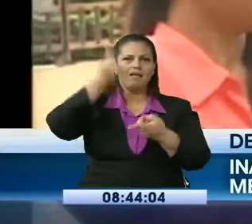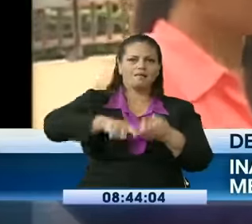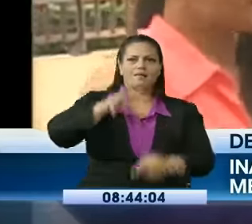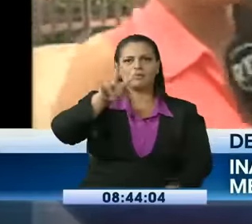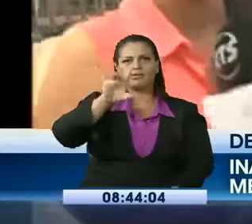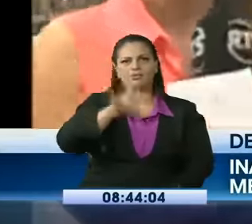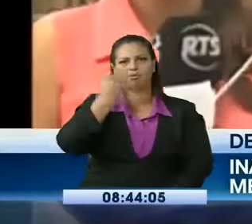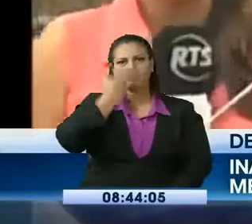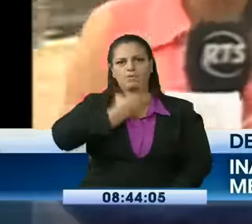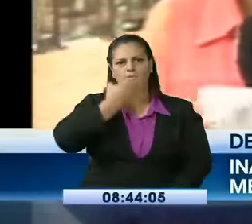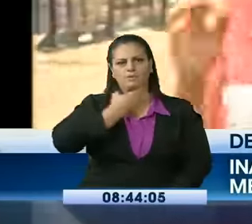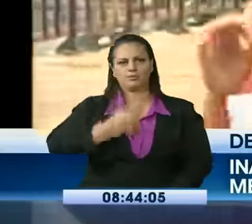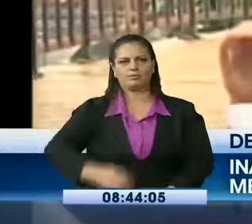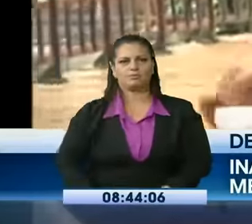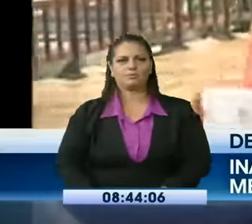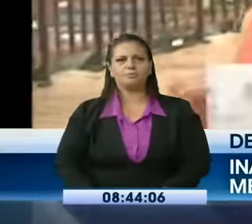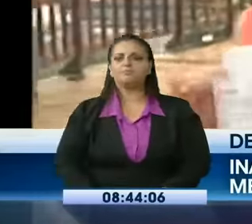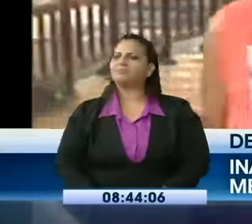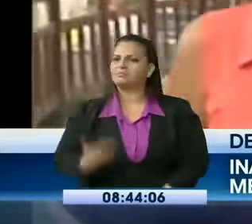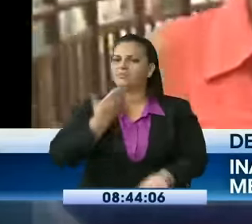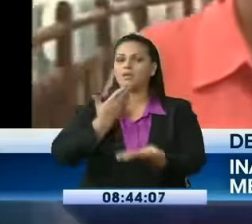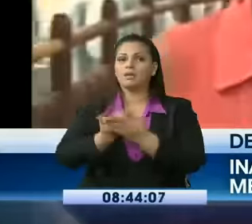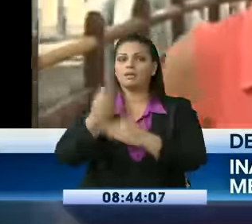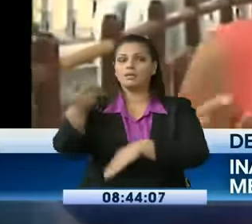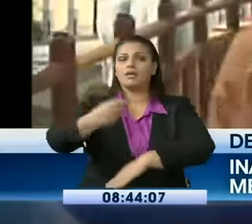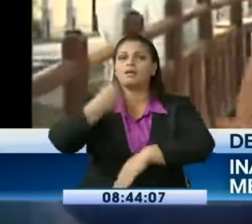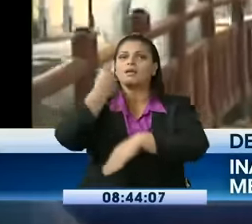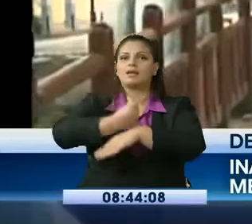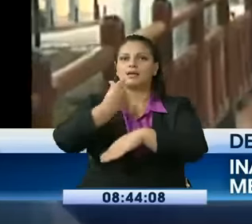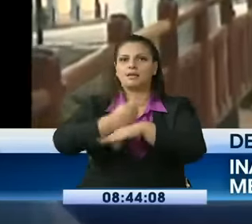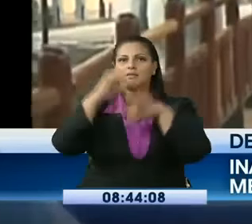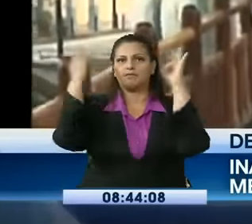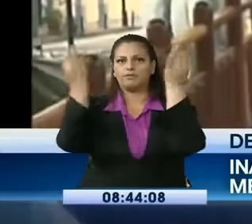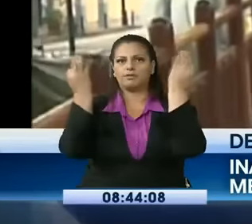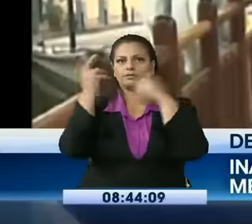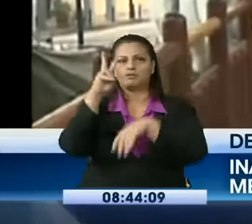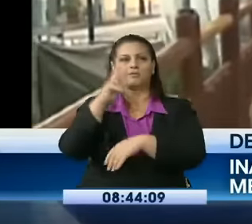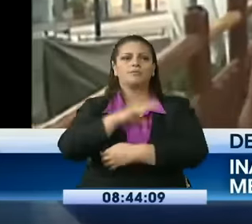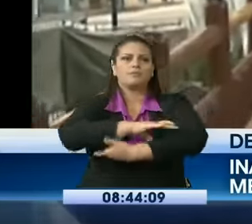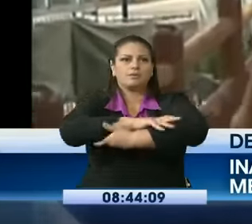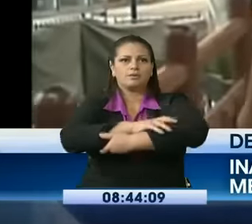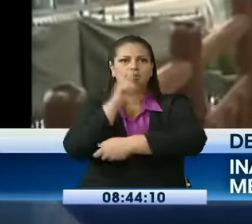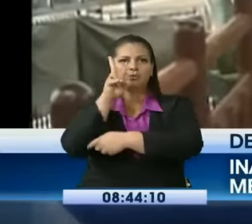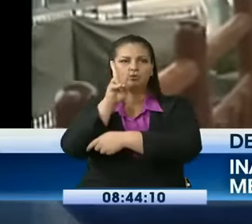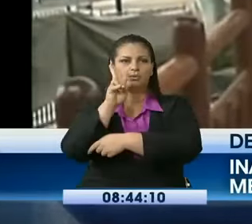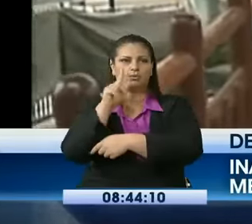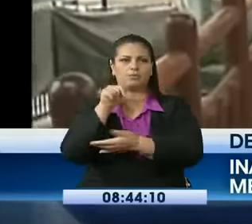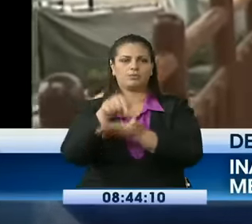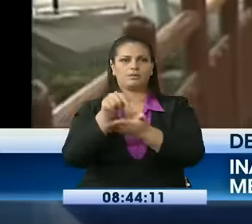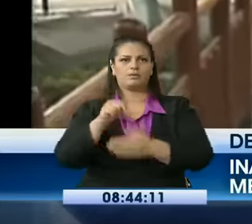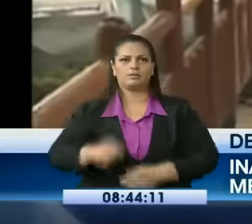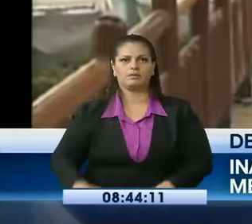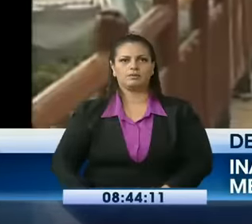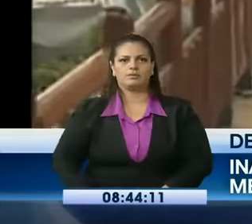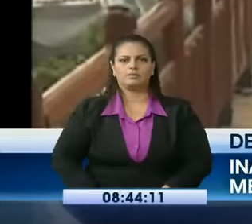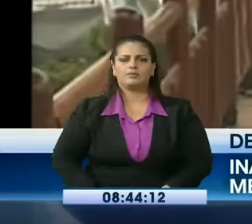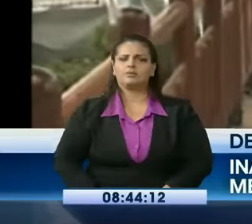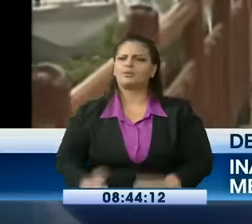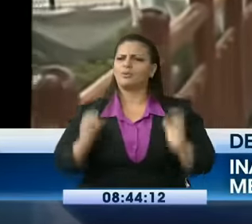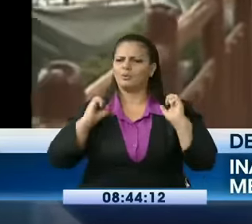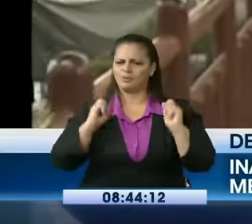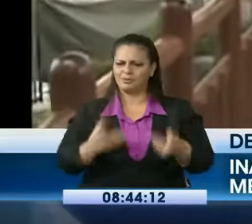Okay, muchísimas gracias. Y a la gerente de entretenimiento de la Fundación Malecón 2000, como le decía, es una oportunidad perfecta para aprender junto a la familia un poco más sobre esta